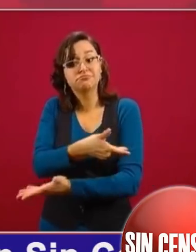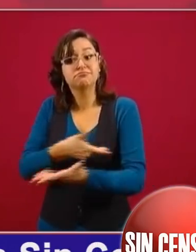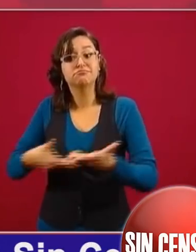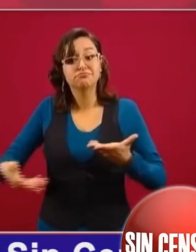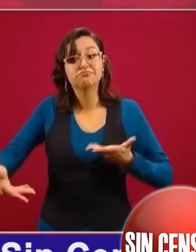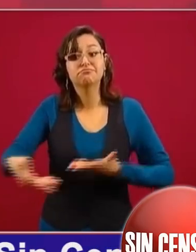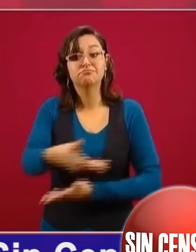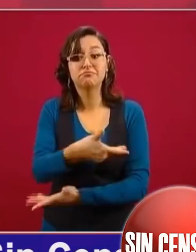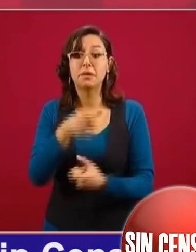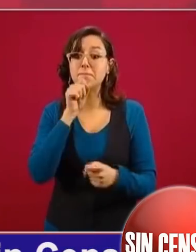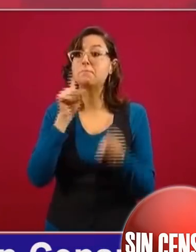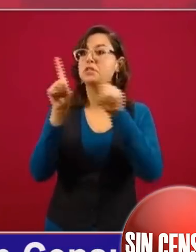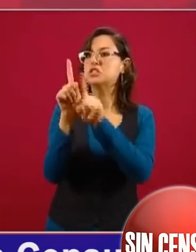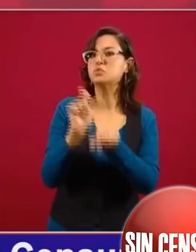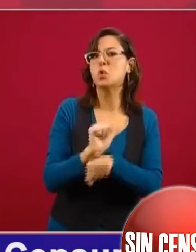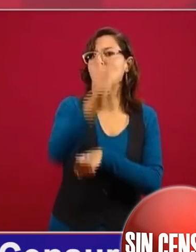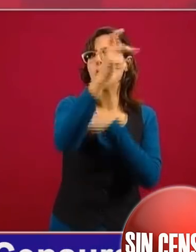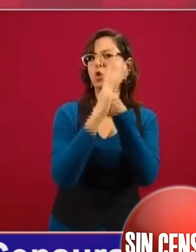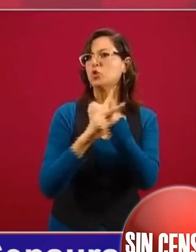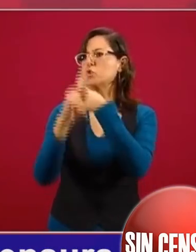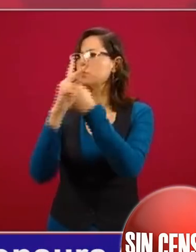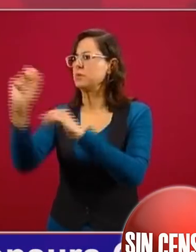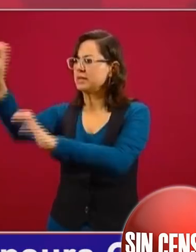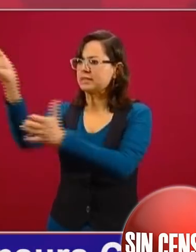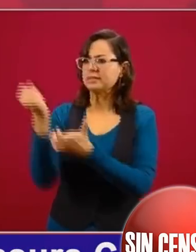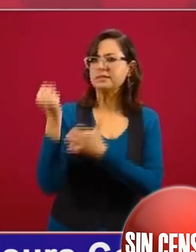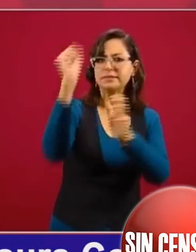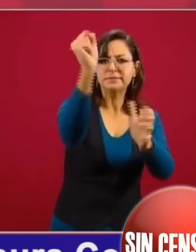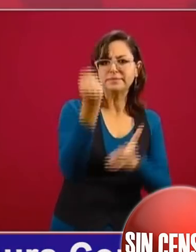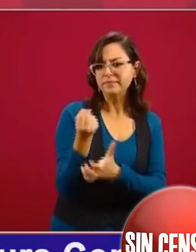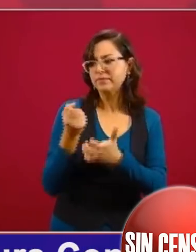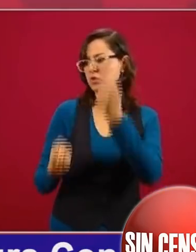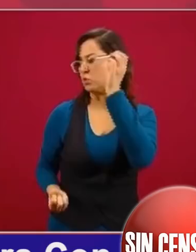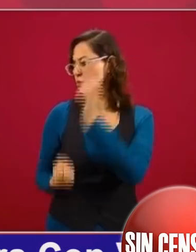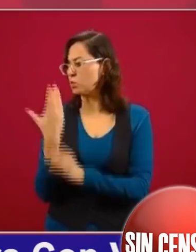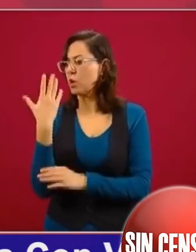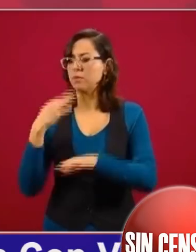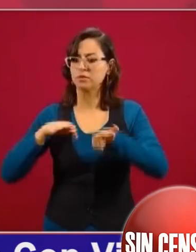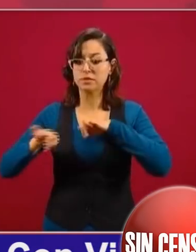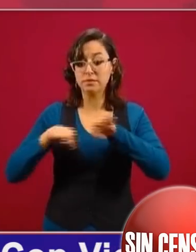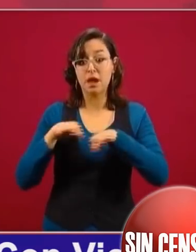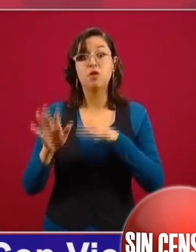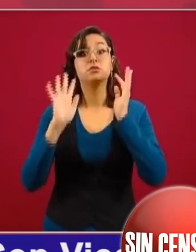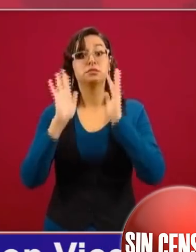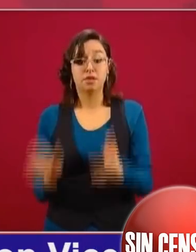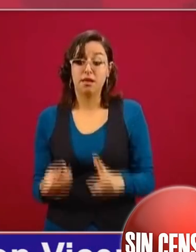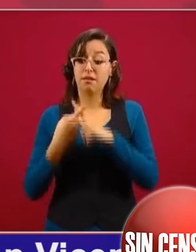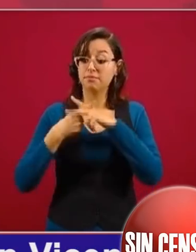inversión extranjera, la creación de empleos, con el tratado,